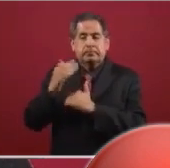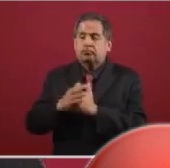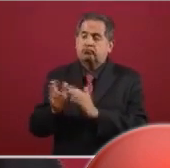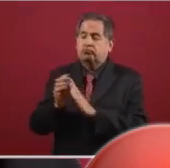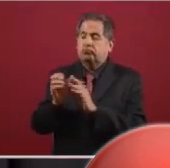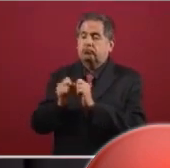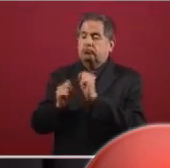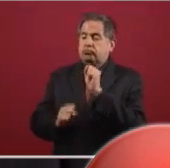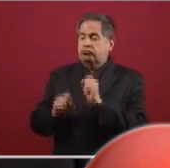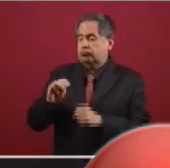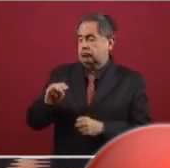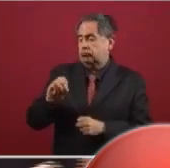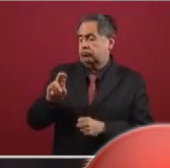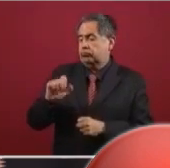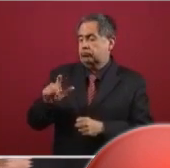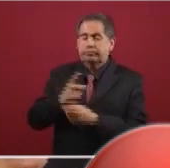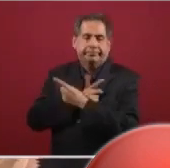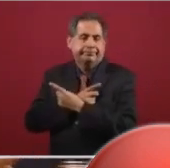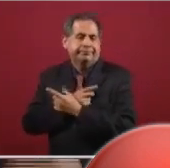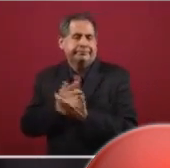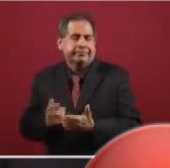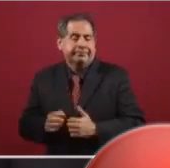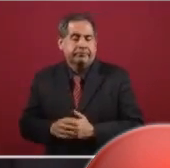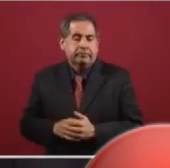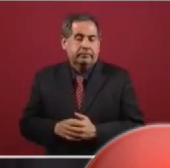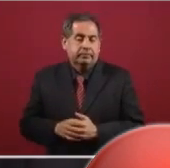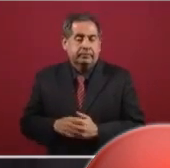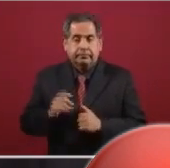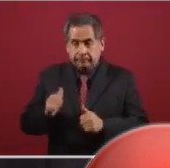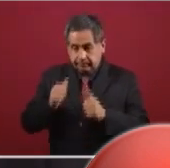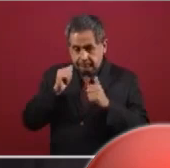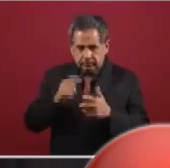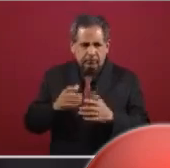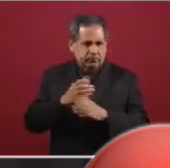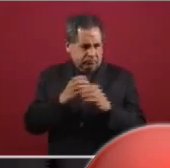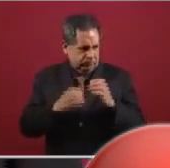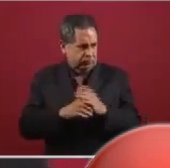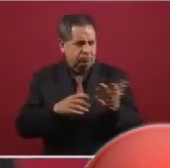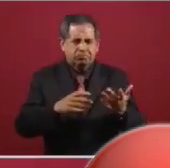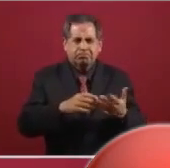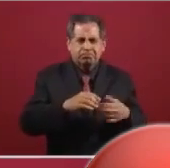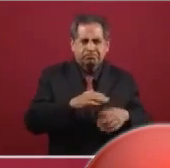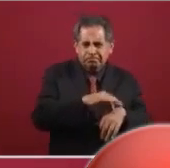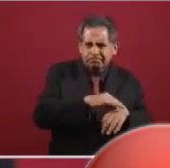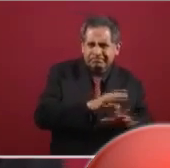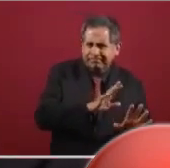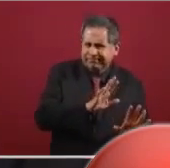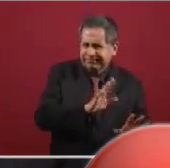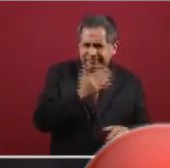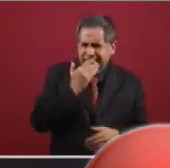moral, porque es atender lo material, pero también